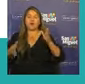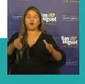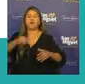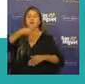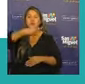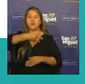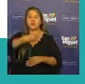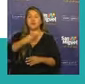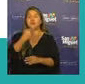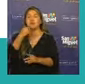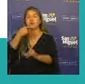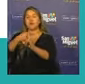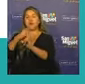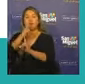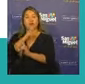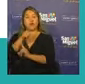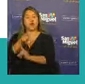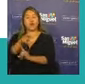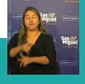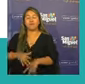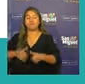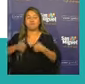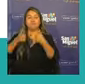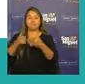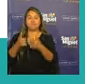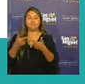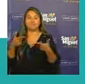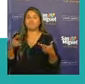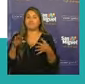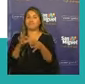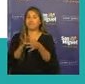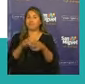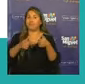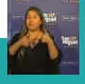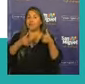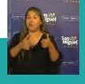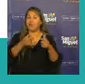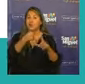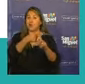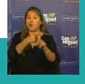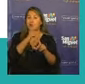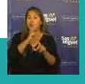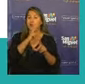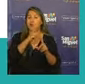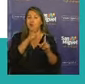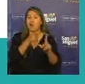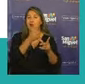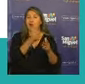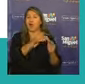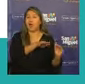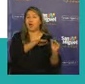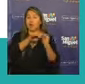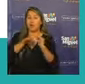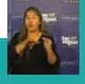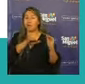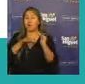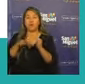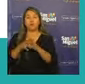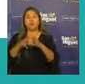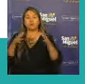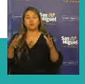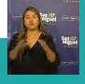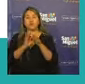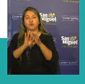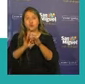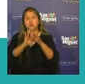Roja es muy, muy grande. Uno de repente no dimensiona todo lo que aporta la Cruz Roja a la comunidad, pero muchas, muchas